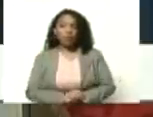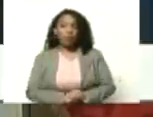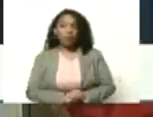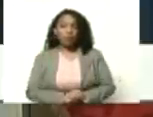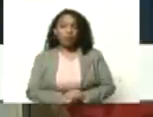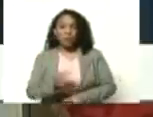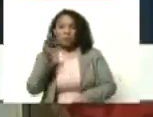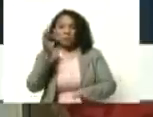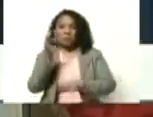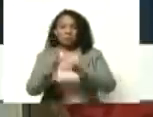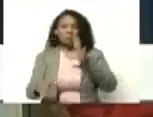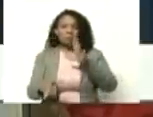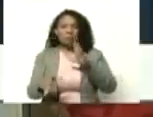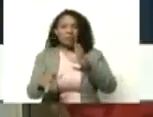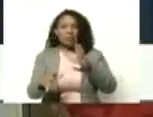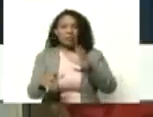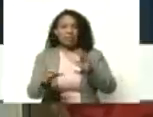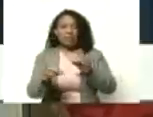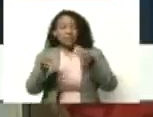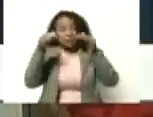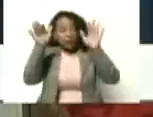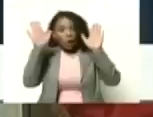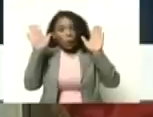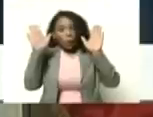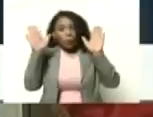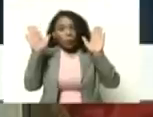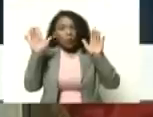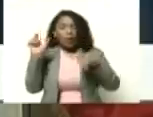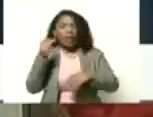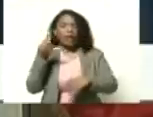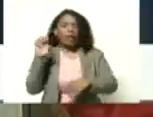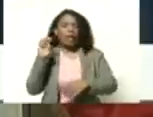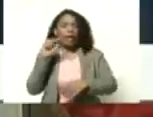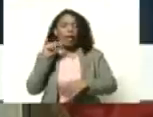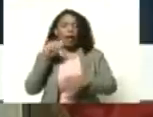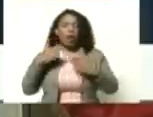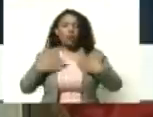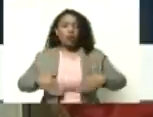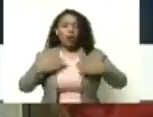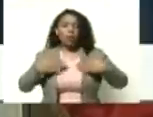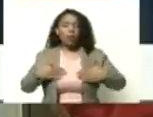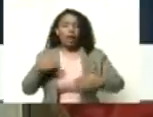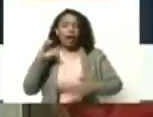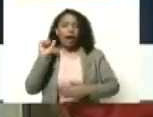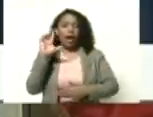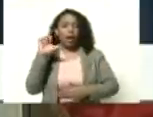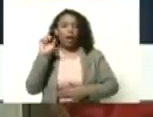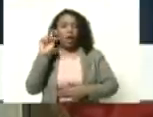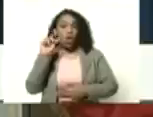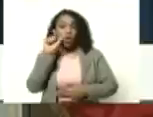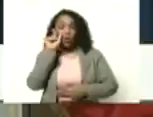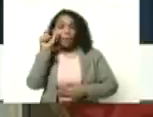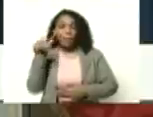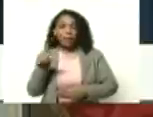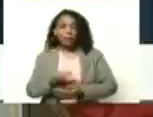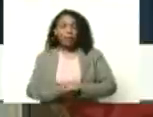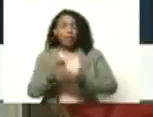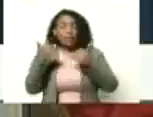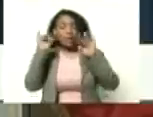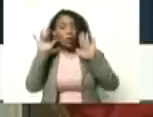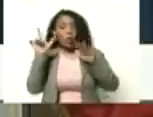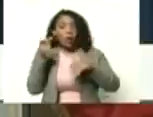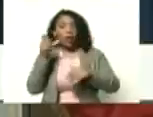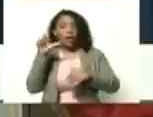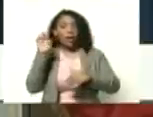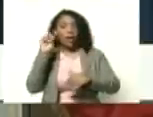lamentablemente según la delación de glenn castellano con el cadáver de carlos lanz según glenn castellano